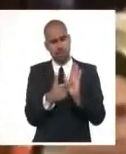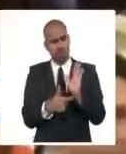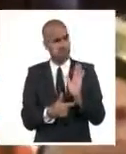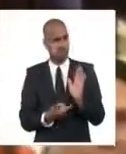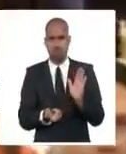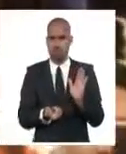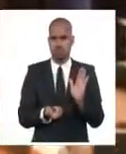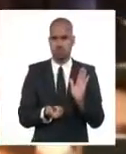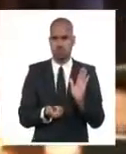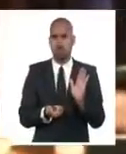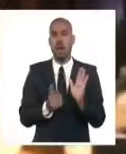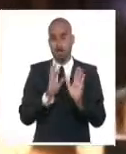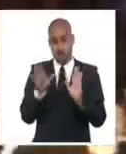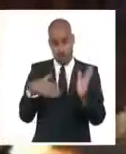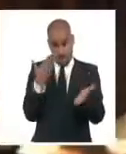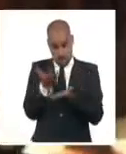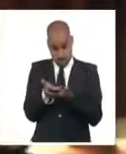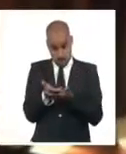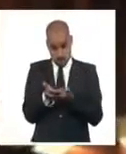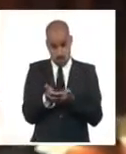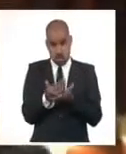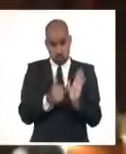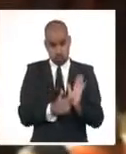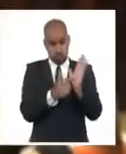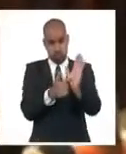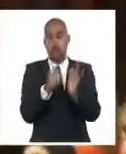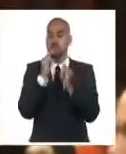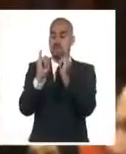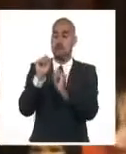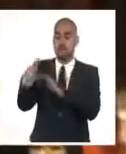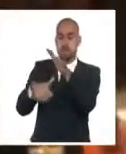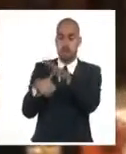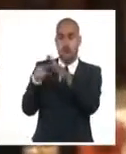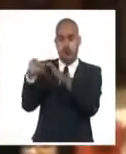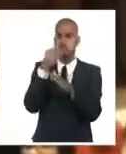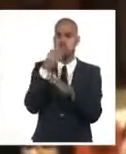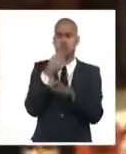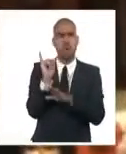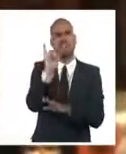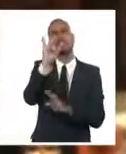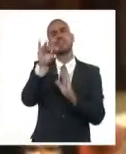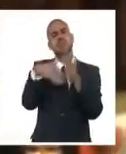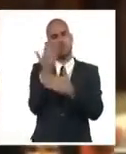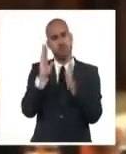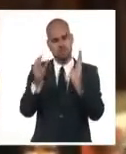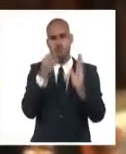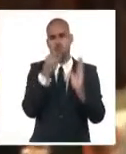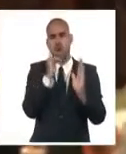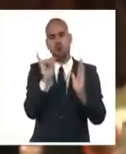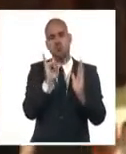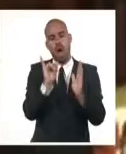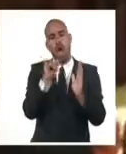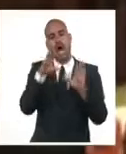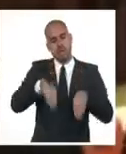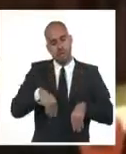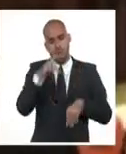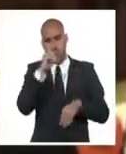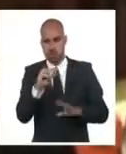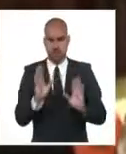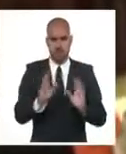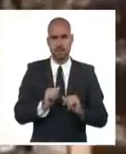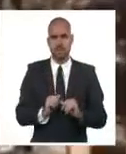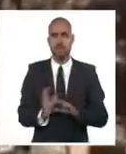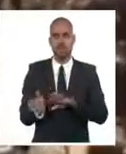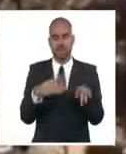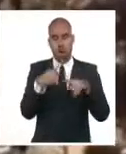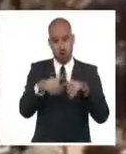solicitud, notificarán al jefe de Estado y en un plazo de 7 días él podrá impugnar la medida. Luego, el órgano electoral tendrá